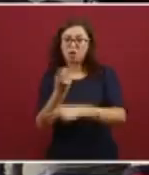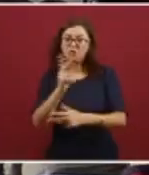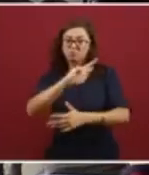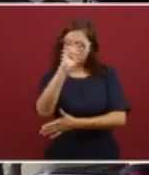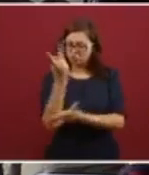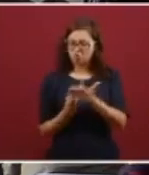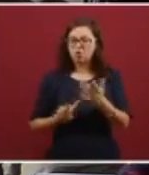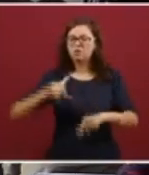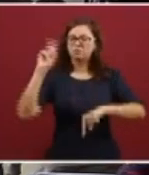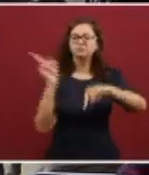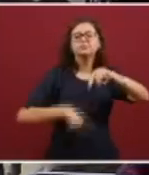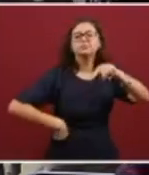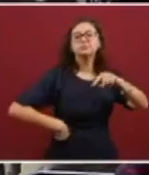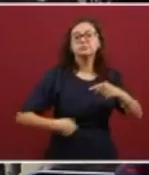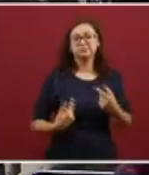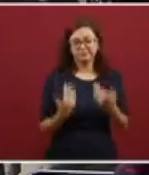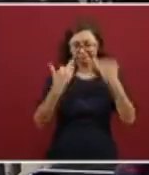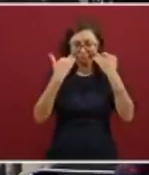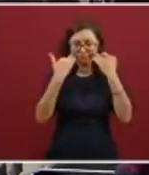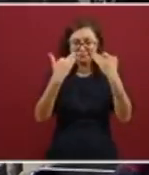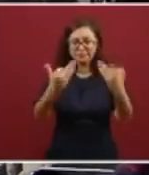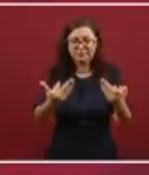Eso sí me consta, ¿eh?